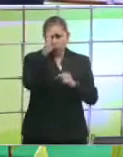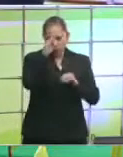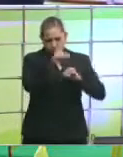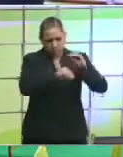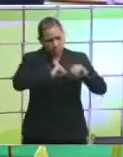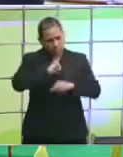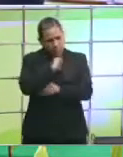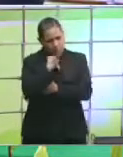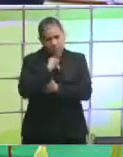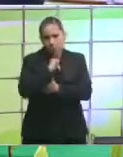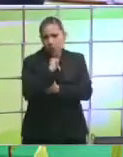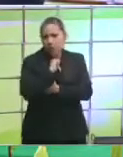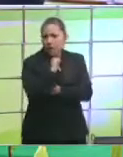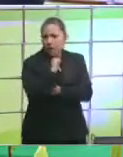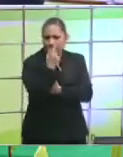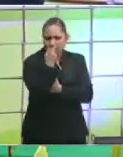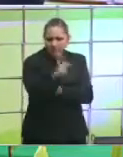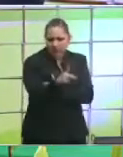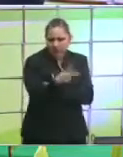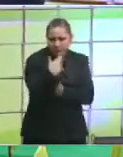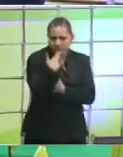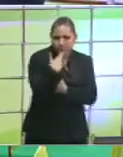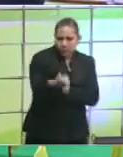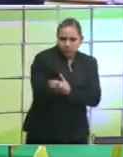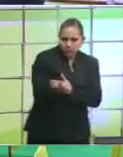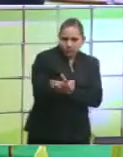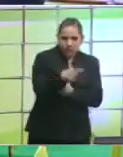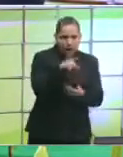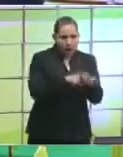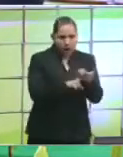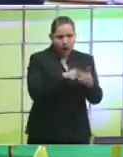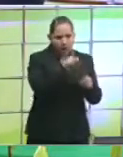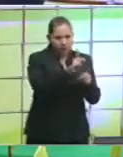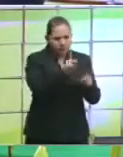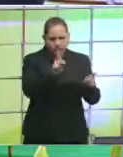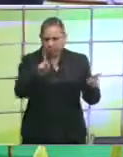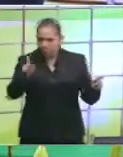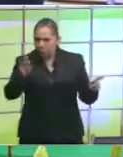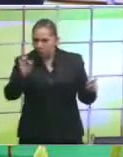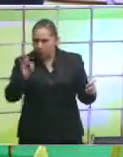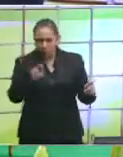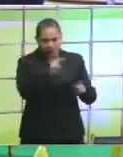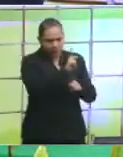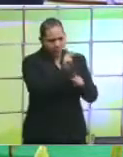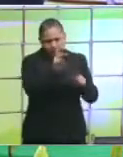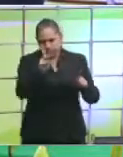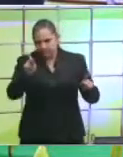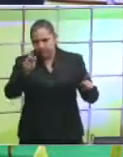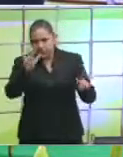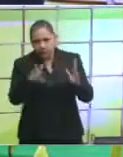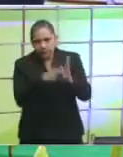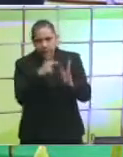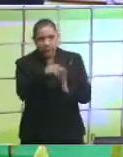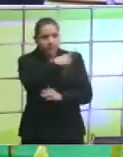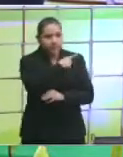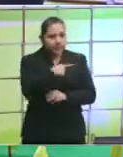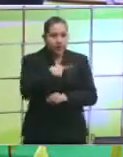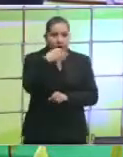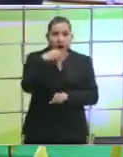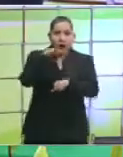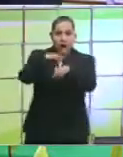de que hay lo mismo 40 veces lo mismo 50 veces porque porque están todas las notificaciones todas las